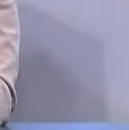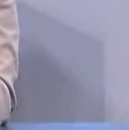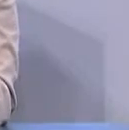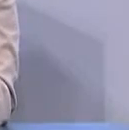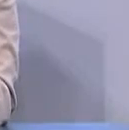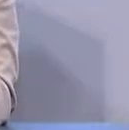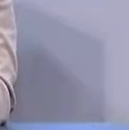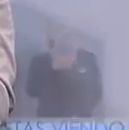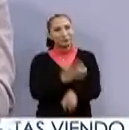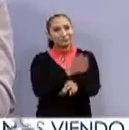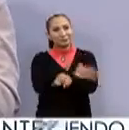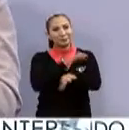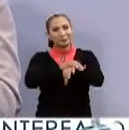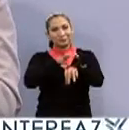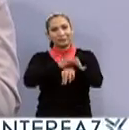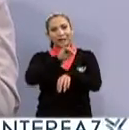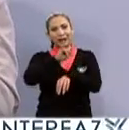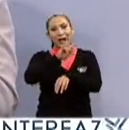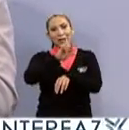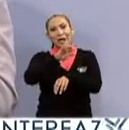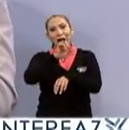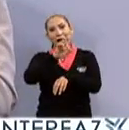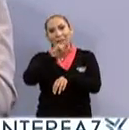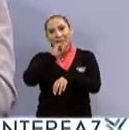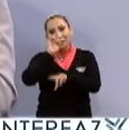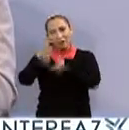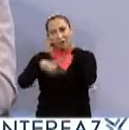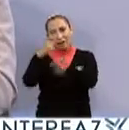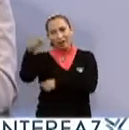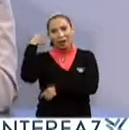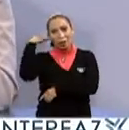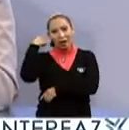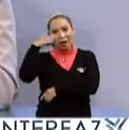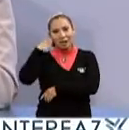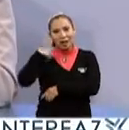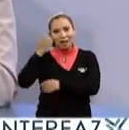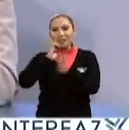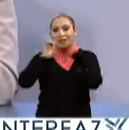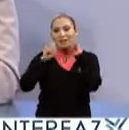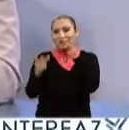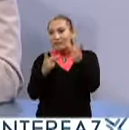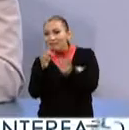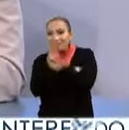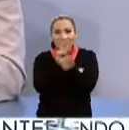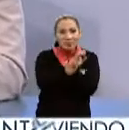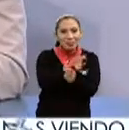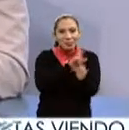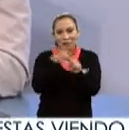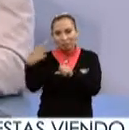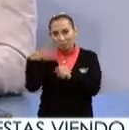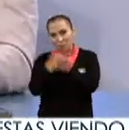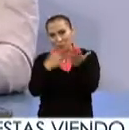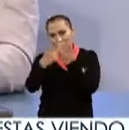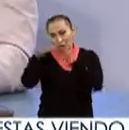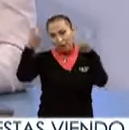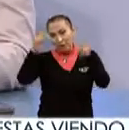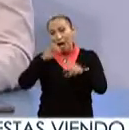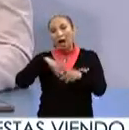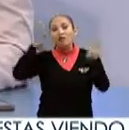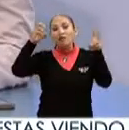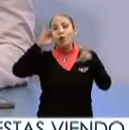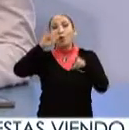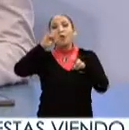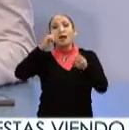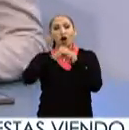Y bueno, mi compañero y amigo Javier Aranda también se encuentra en Oaxaca haciendo entrevistas especiales para su programa Cuenta